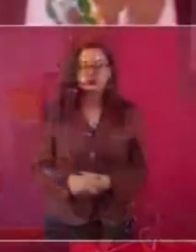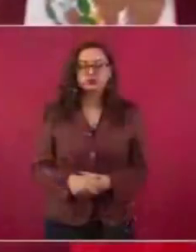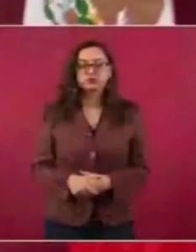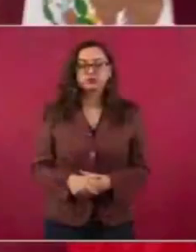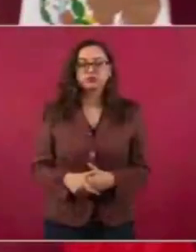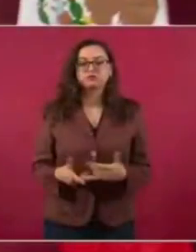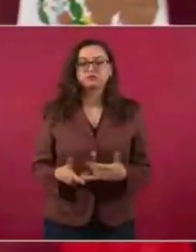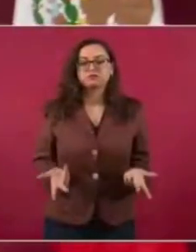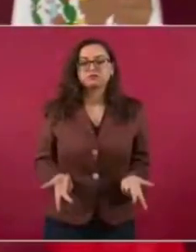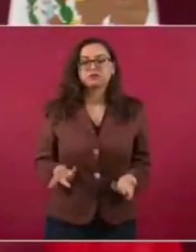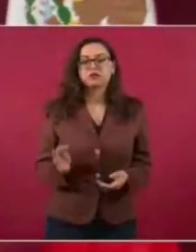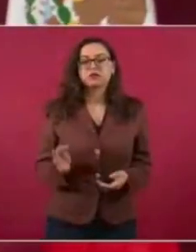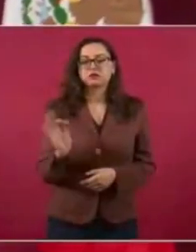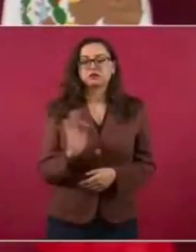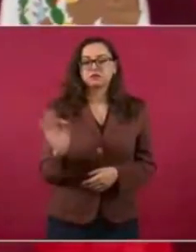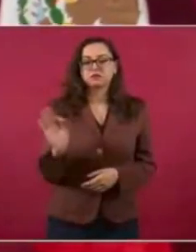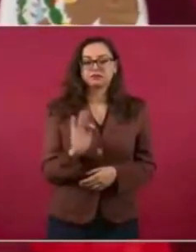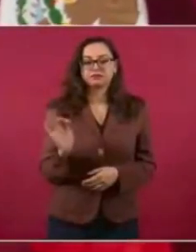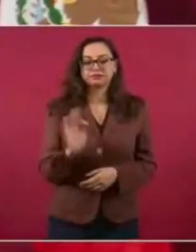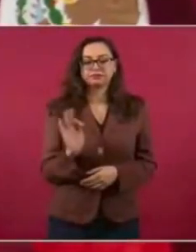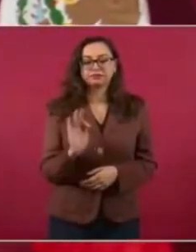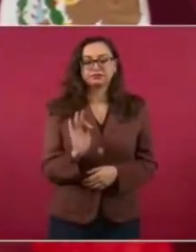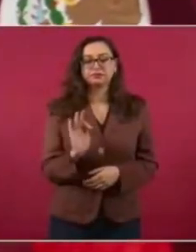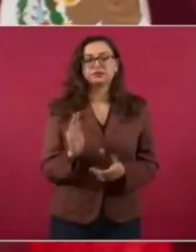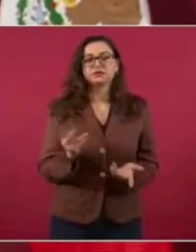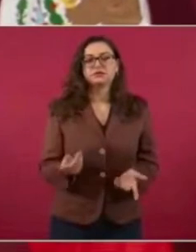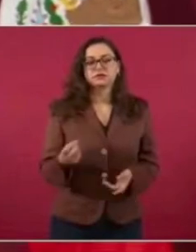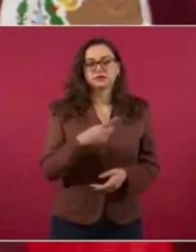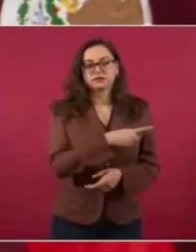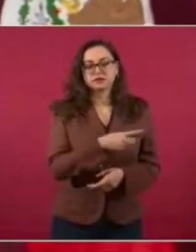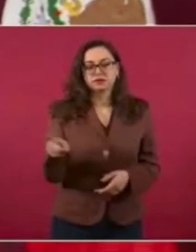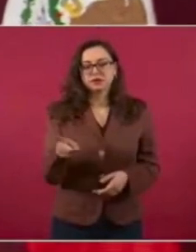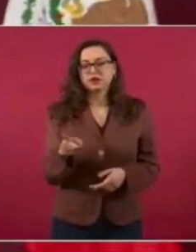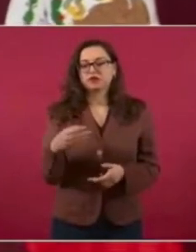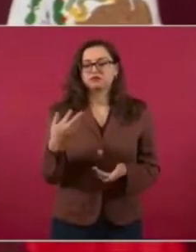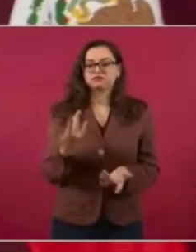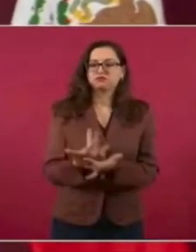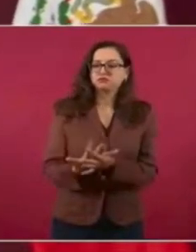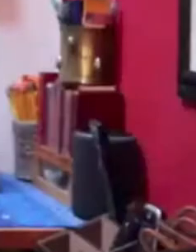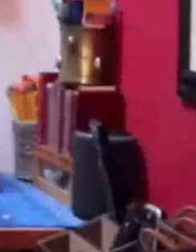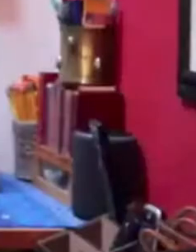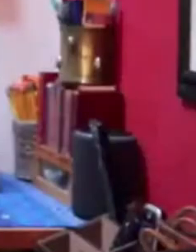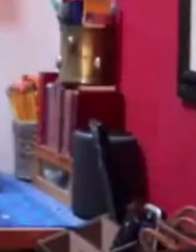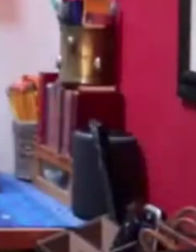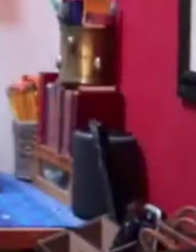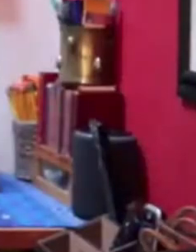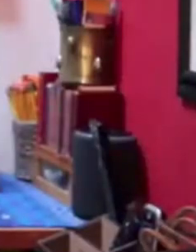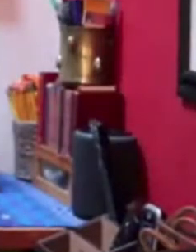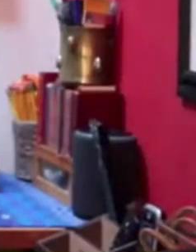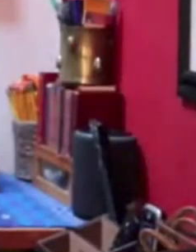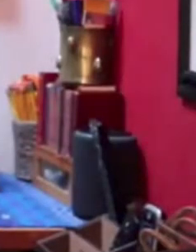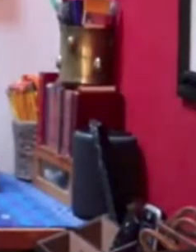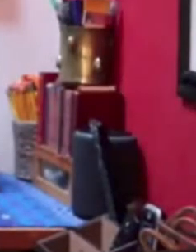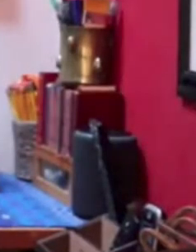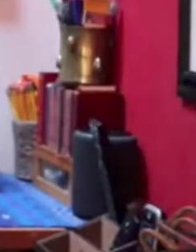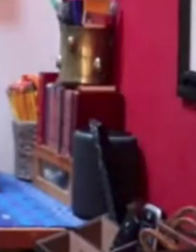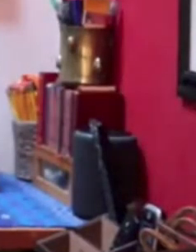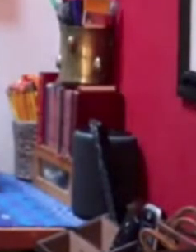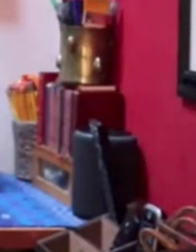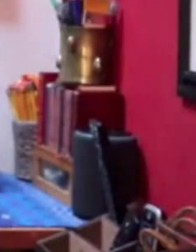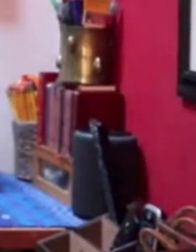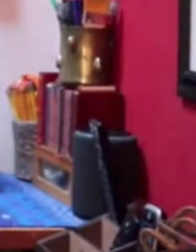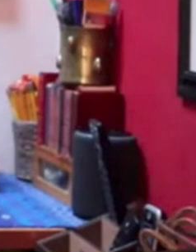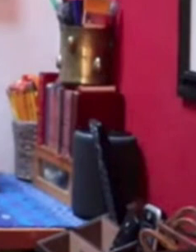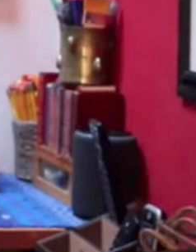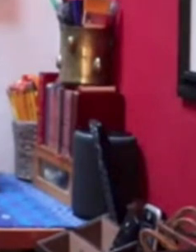timón en la dirección correcta, pero tampoco a mí me gustaría, ¿sabes?, que fuera